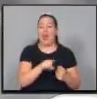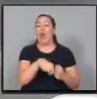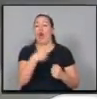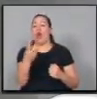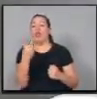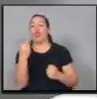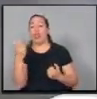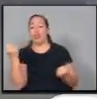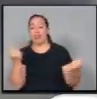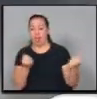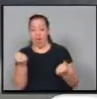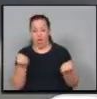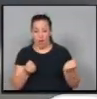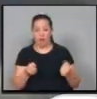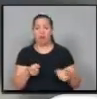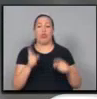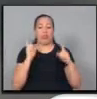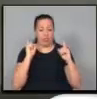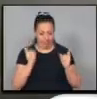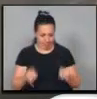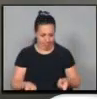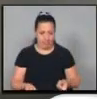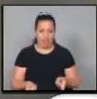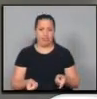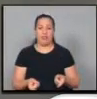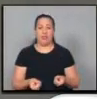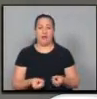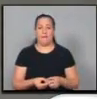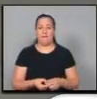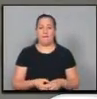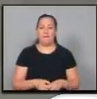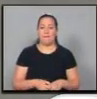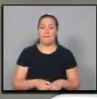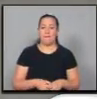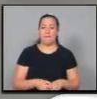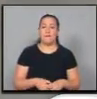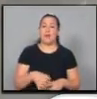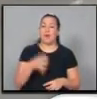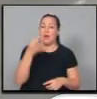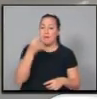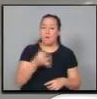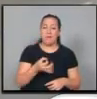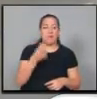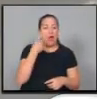autos forman parte de... Ahora, ¿fue una maniobra intencional?